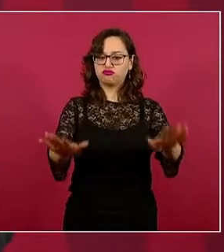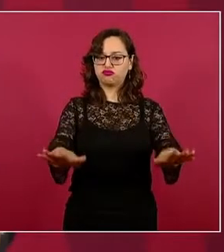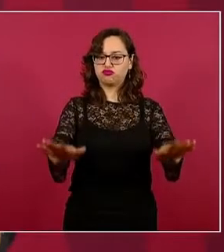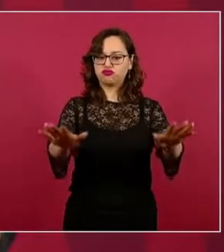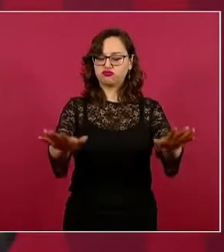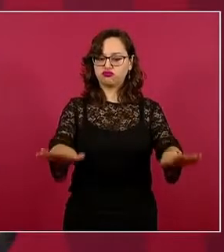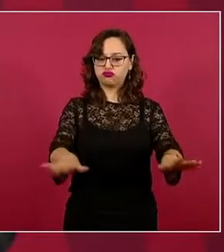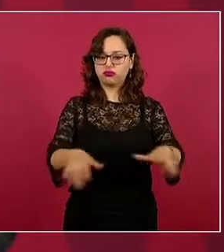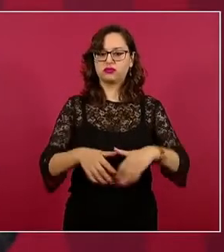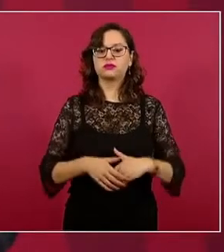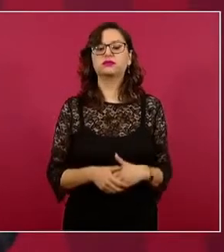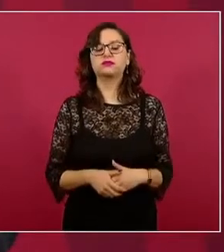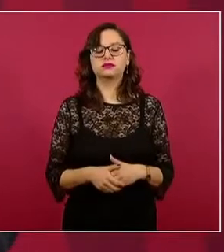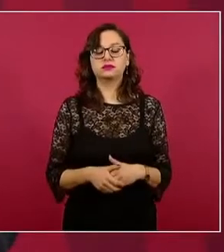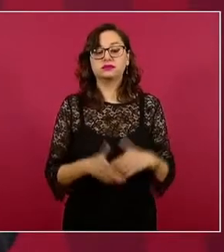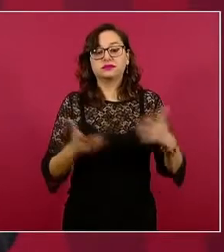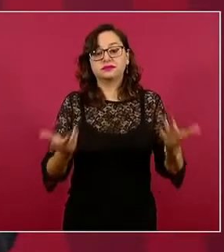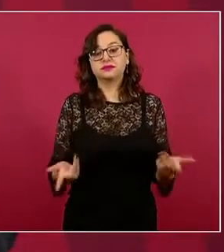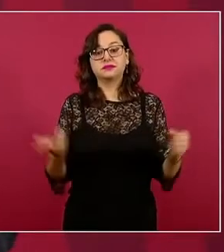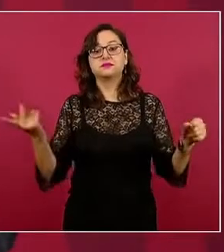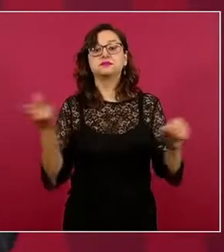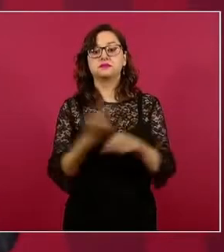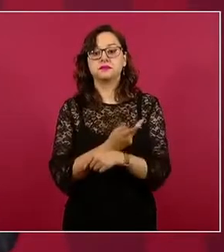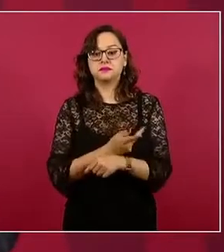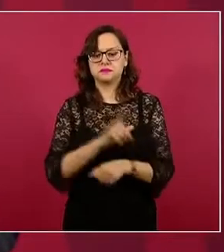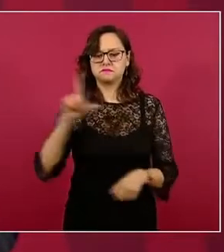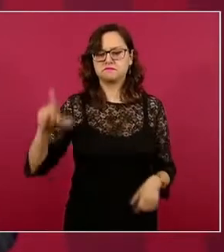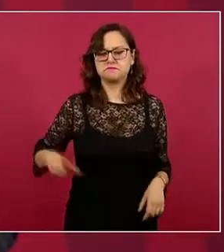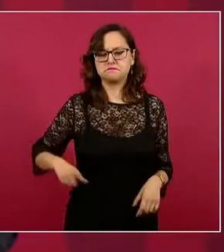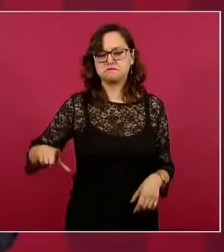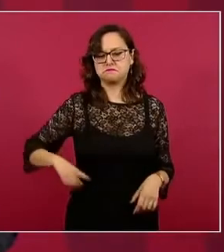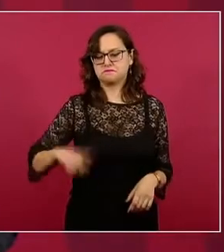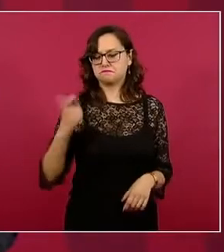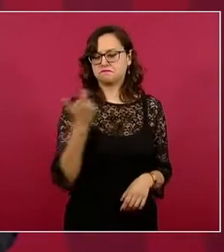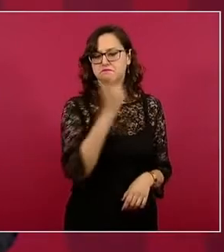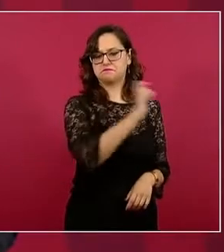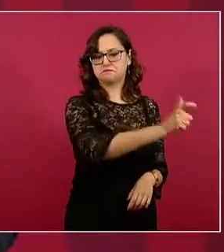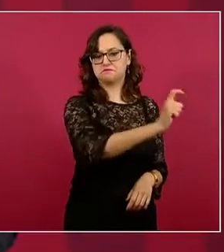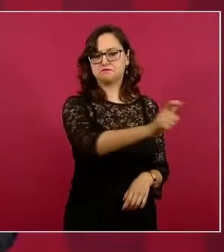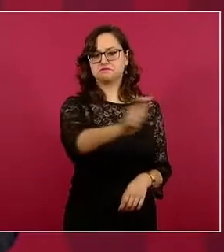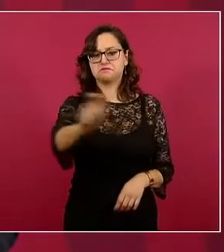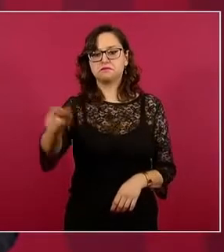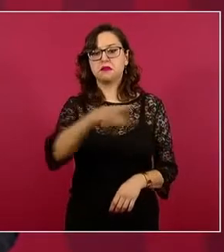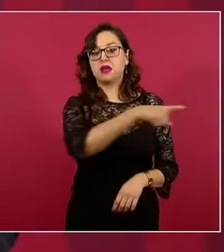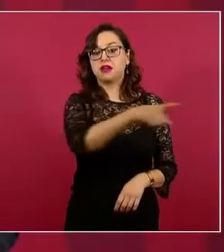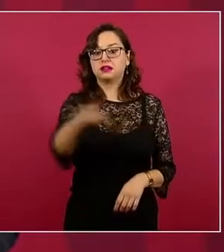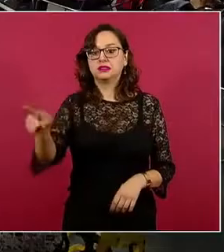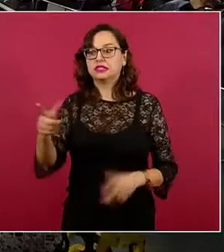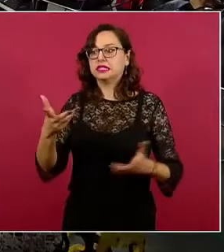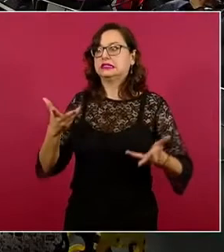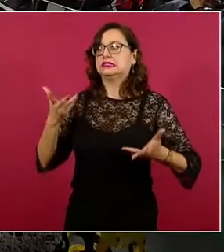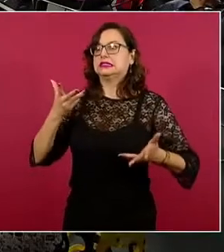era un sistema de control y de manipulación.